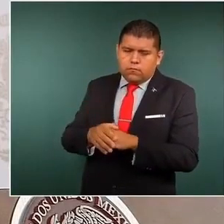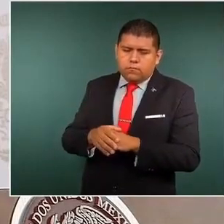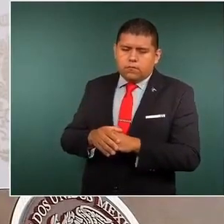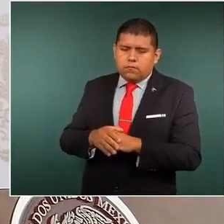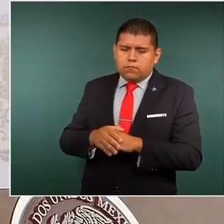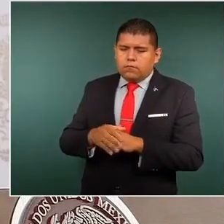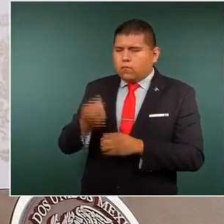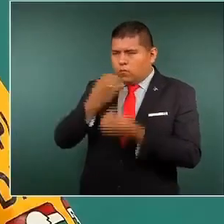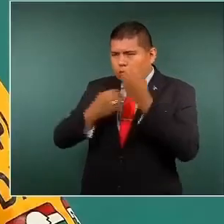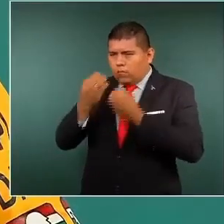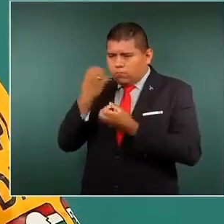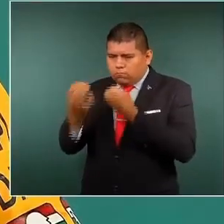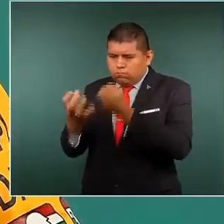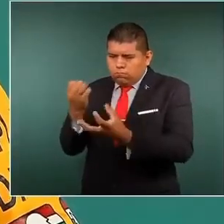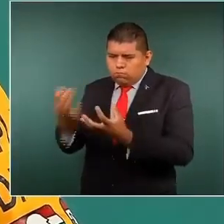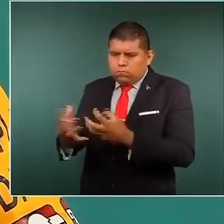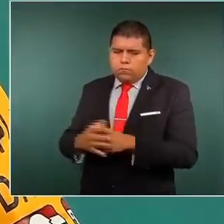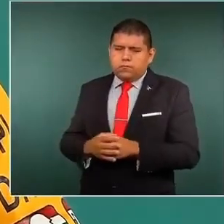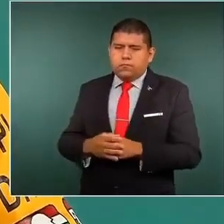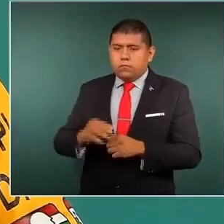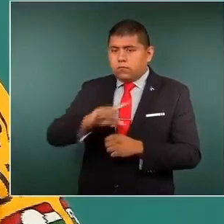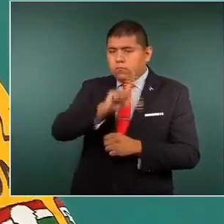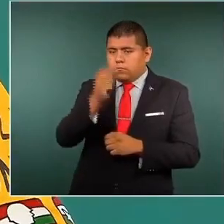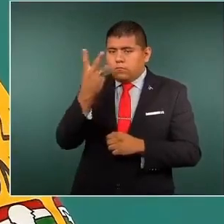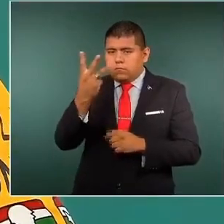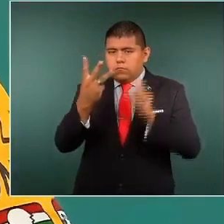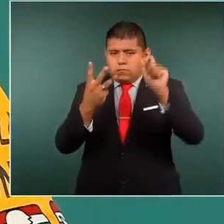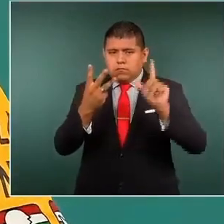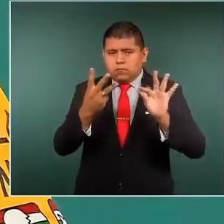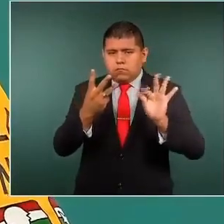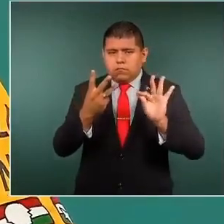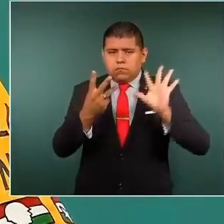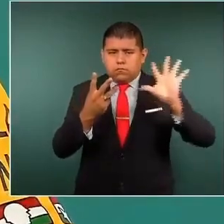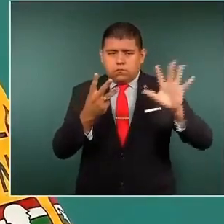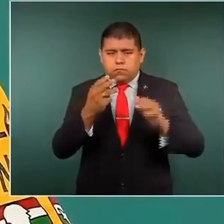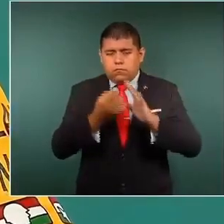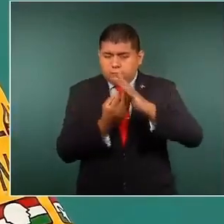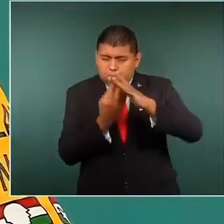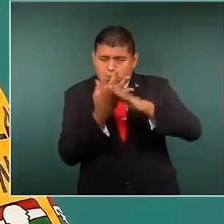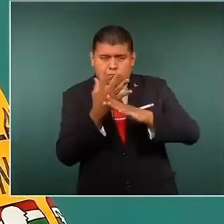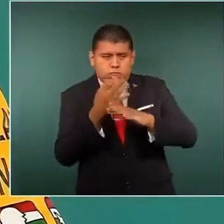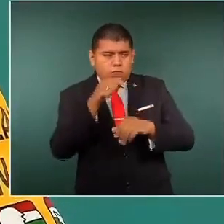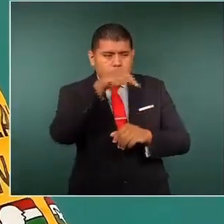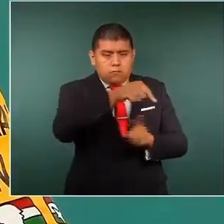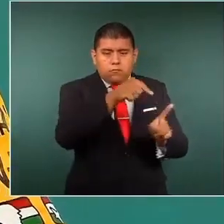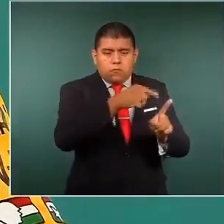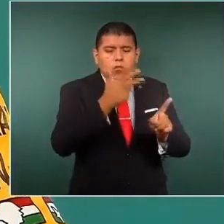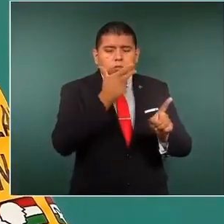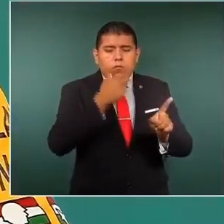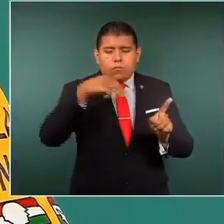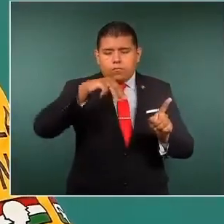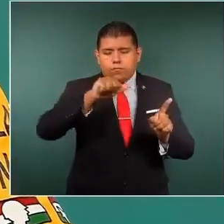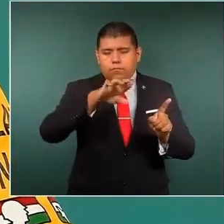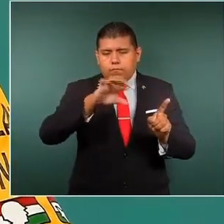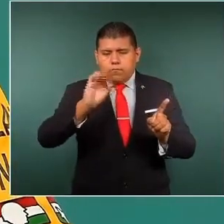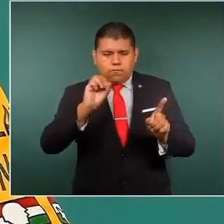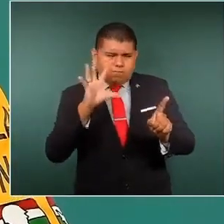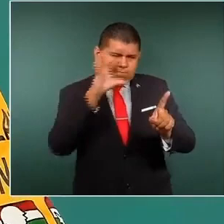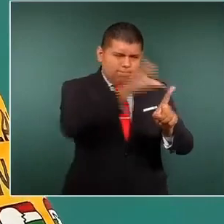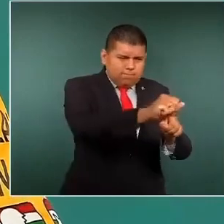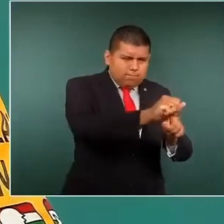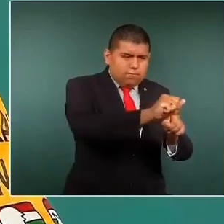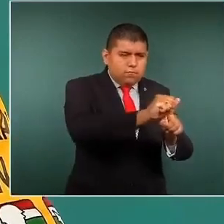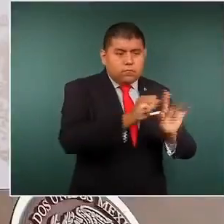de alimentos. Ahí a las 3:45 se hace la detención del Marro con cinco más,